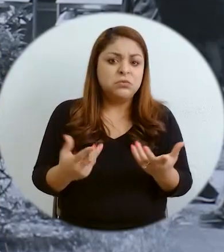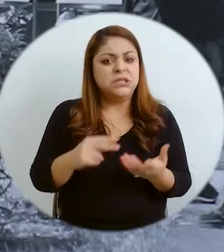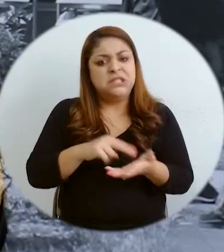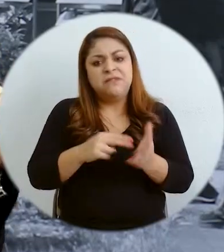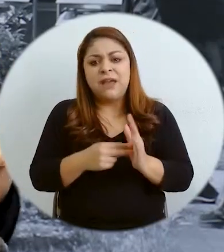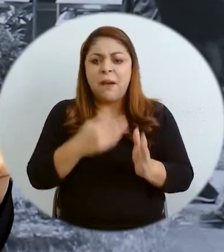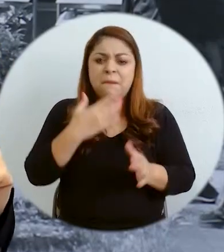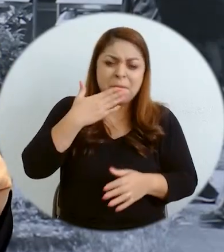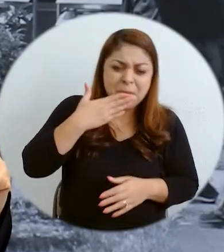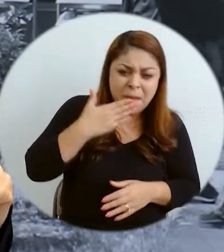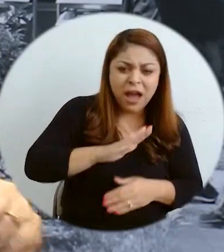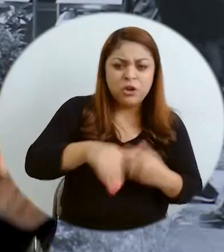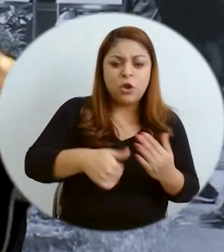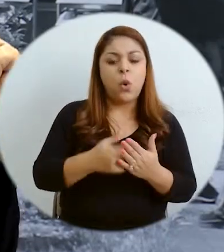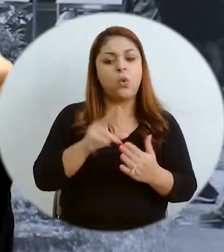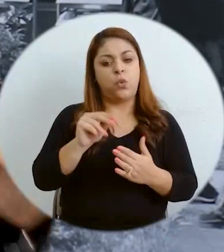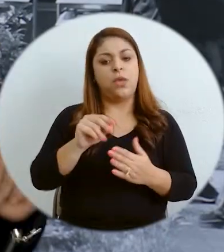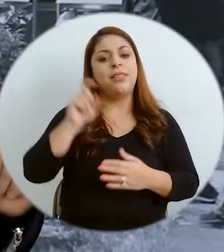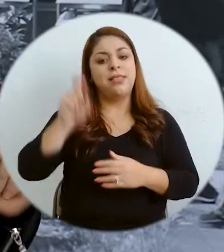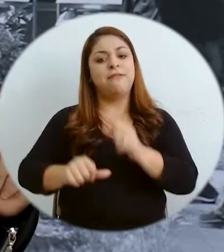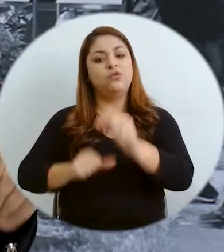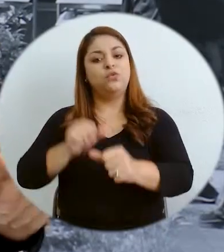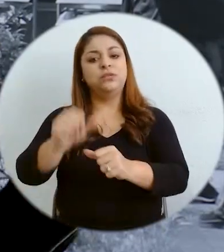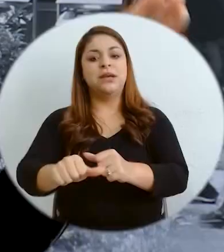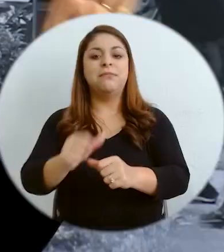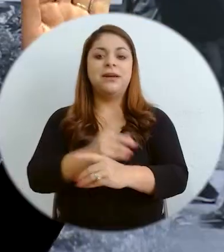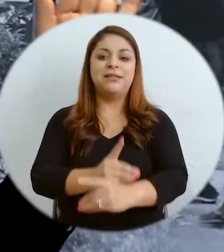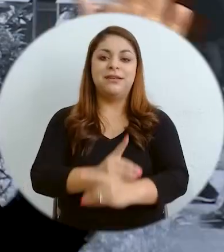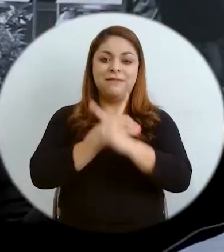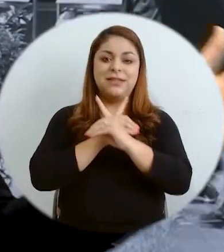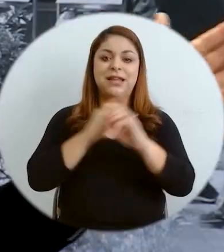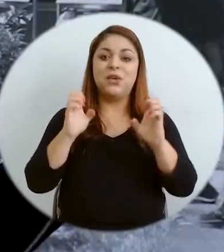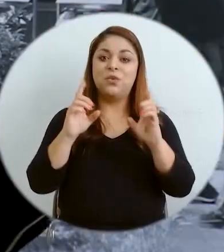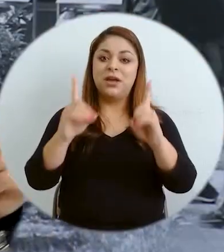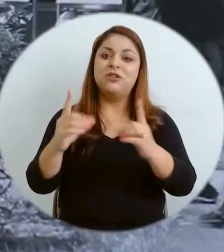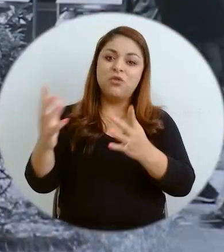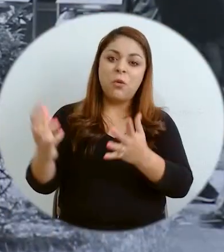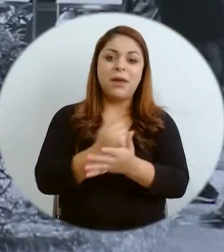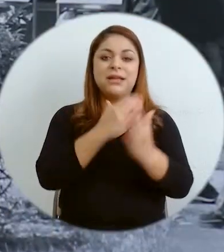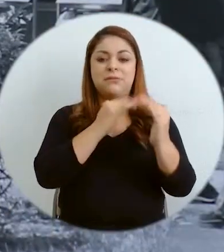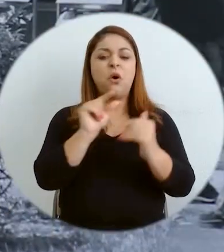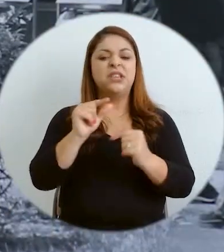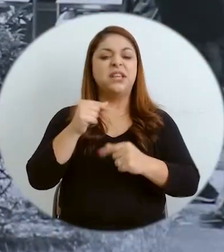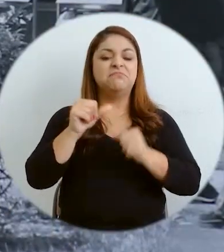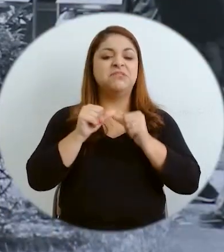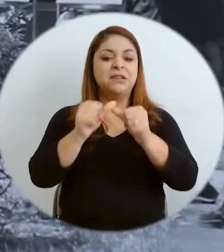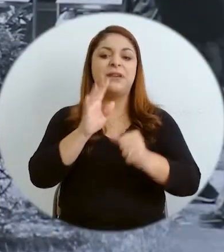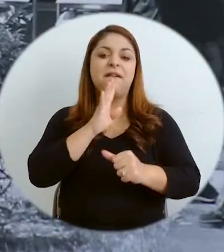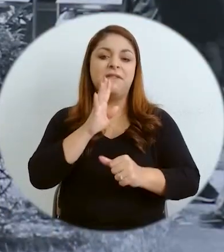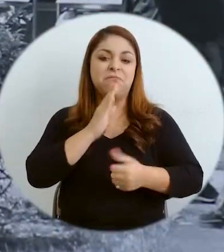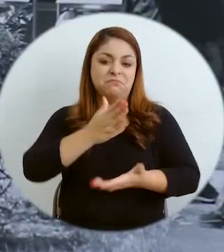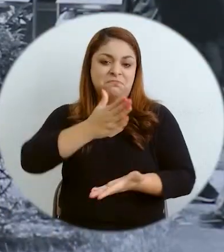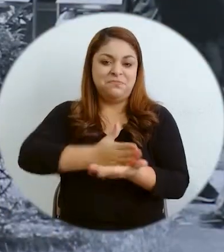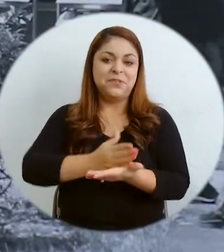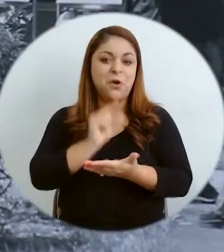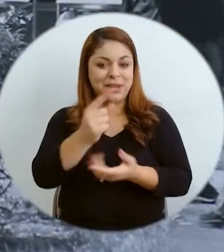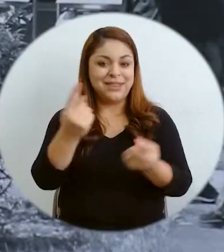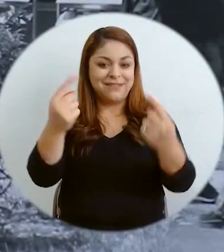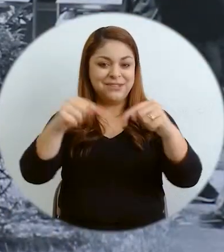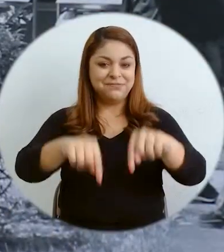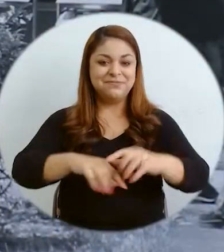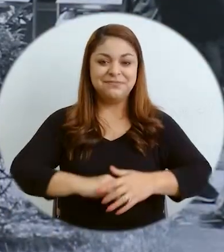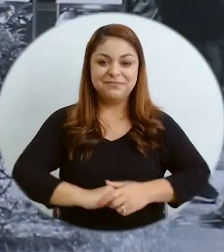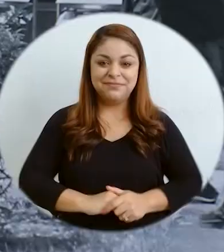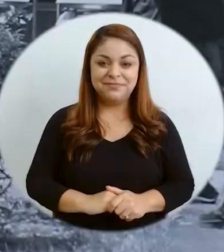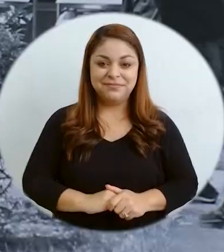dice, no todo está perdido, hay que luchar por defender la educación, hay que recuperar la esperanza. De eso vamos a seguir hablando en el siguiente bloque, que es